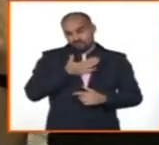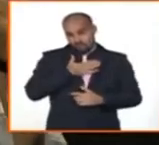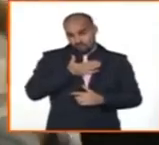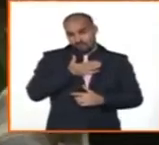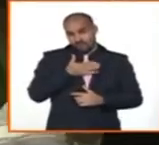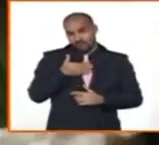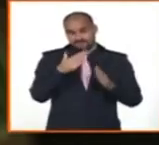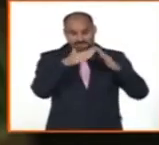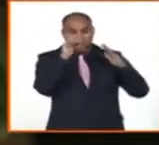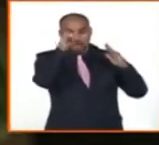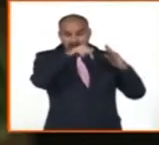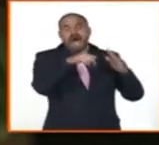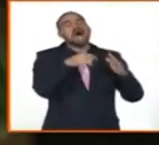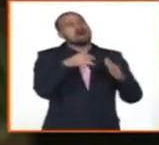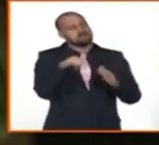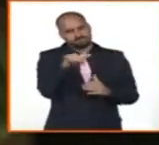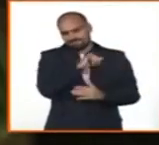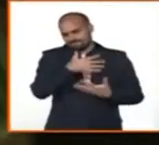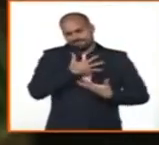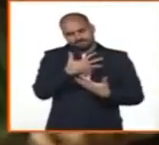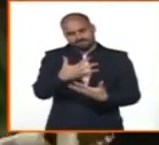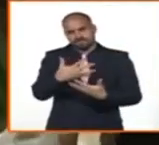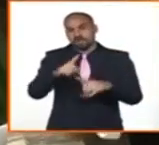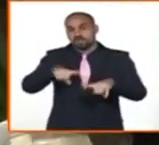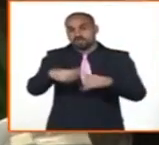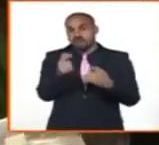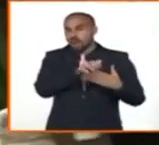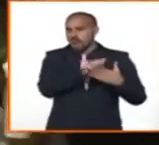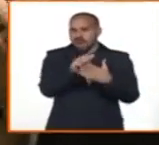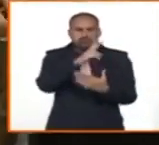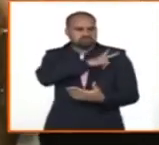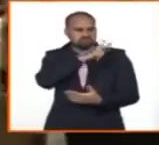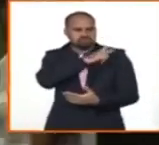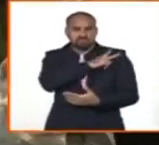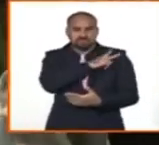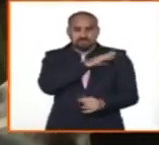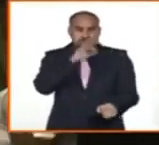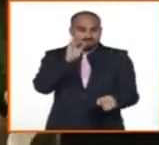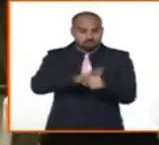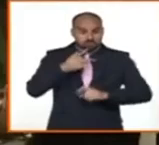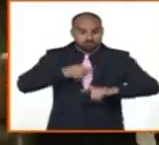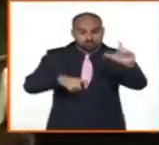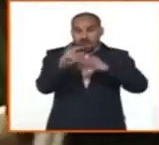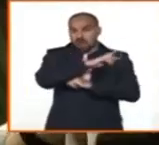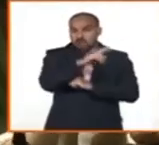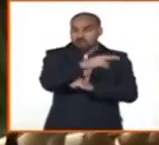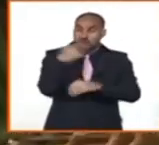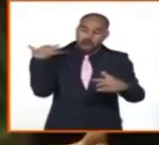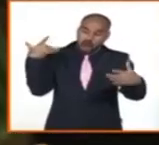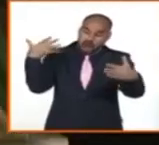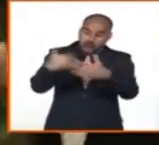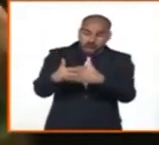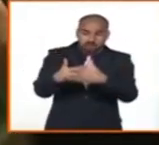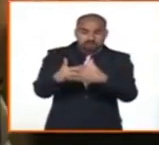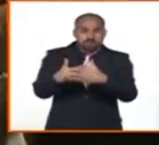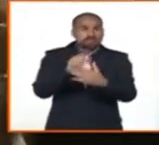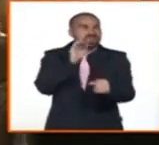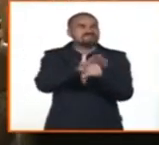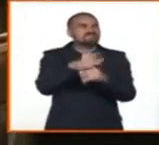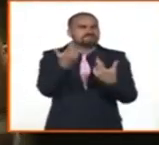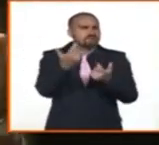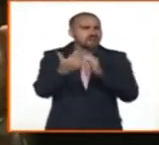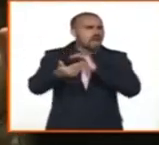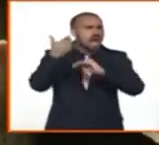y paradigmáticos que ha tenido esta revolución desde que se generó, desde José Martí para acá. Todo